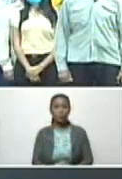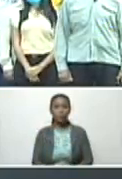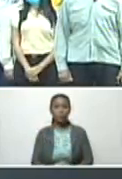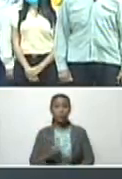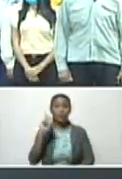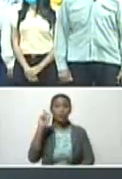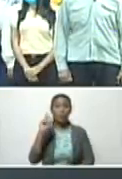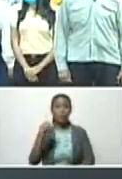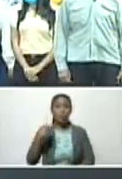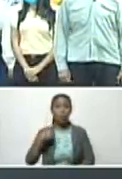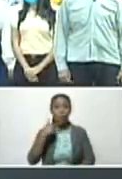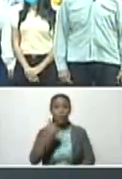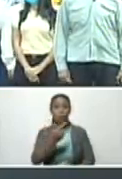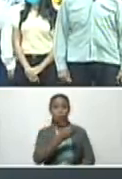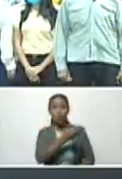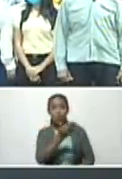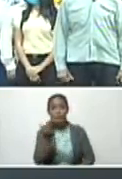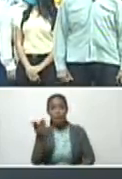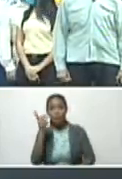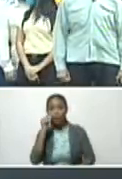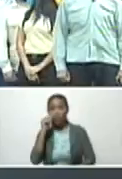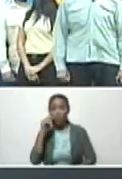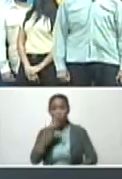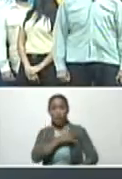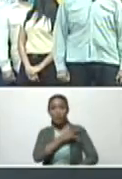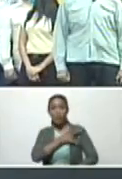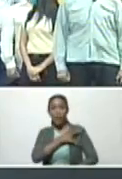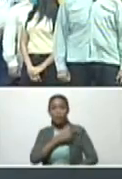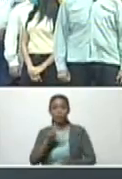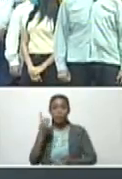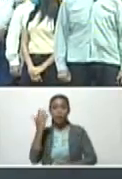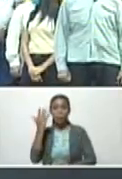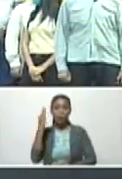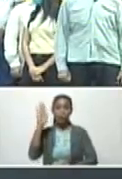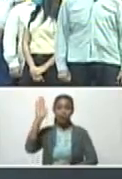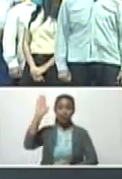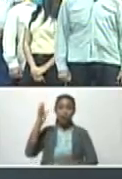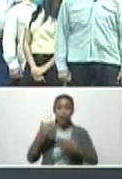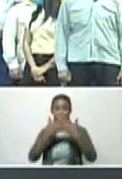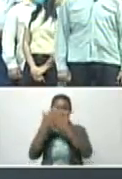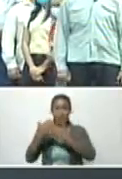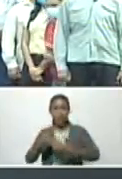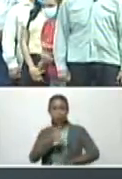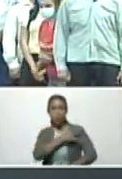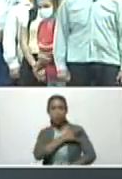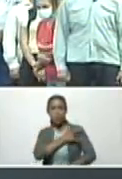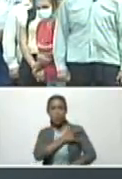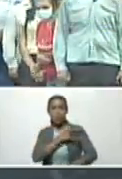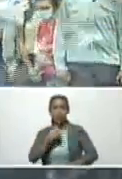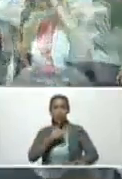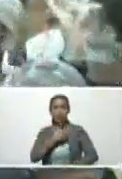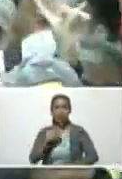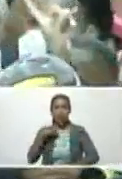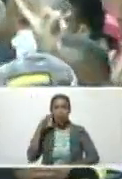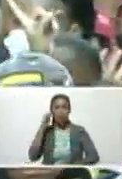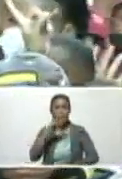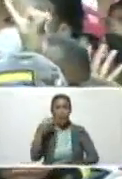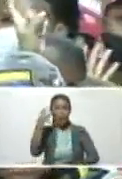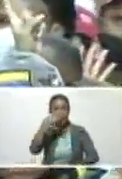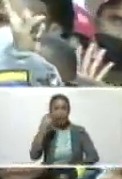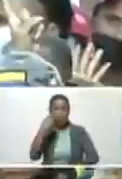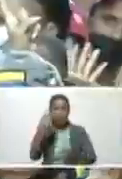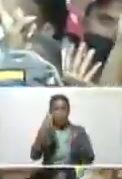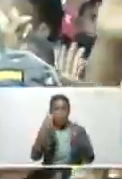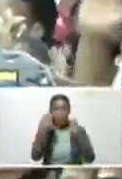También les digo a ustedes, muchachos de las universidades, levanten la mano los estudiantes universitarios. Quiero verles la cara. Mírenme a